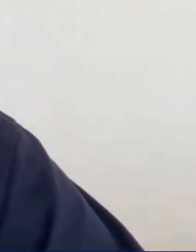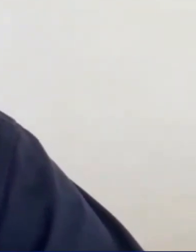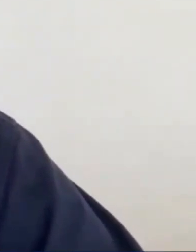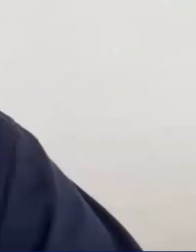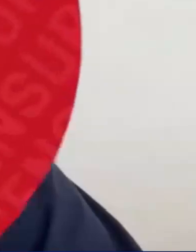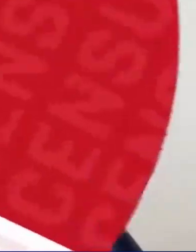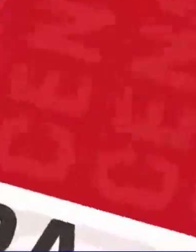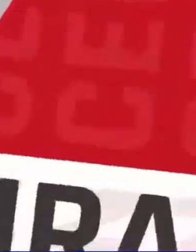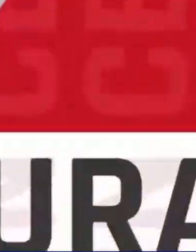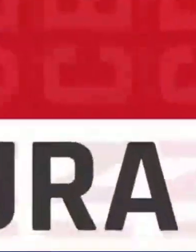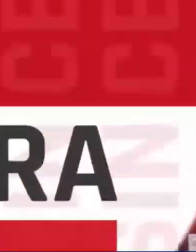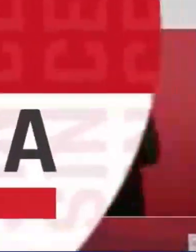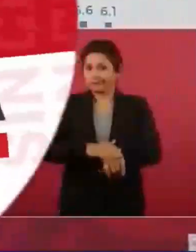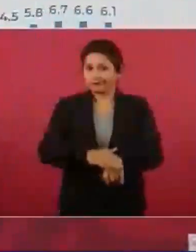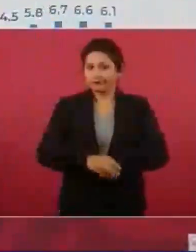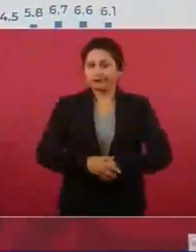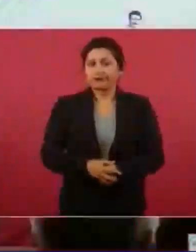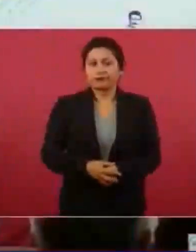mañanera?